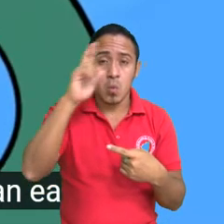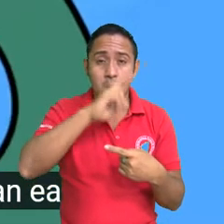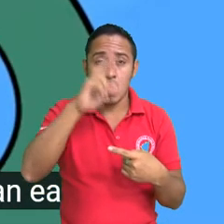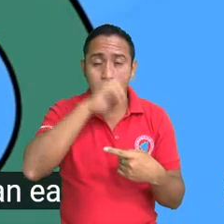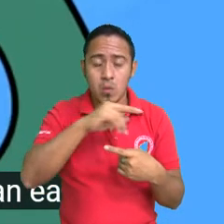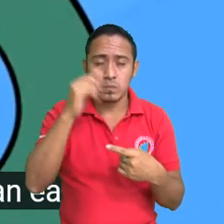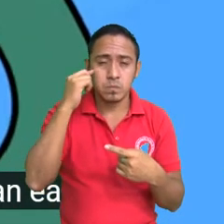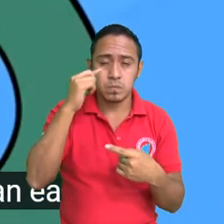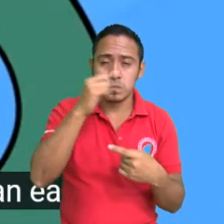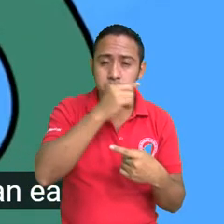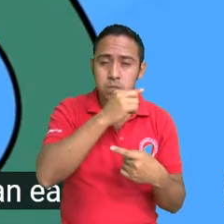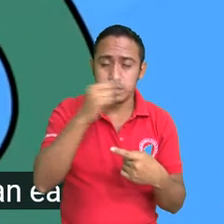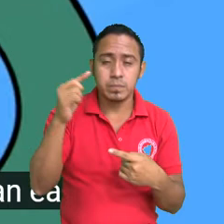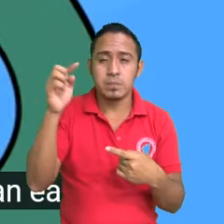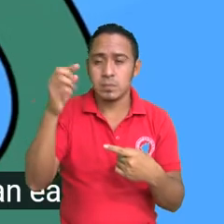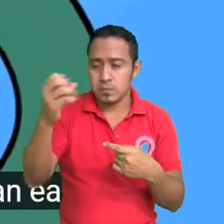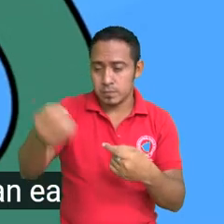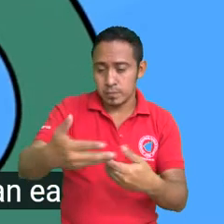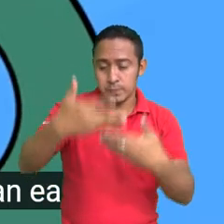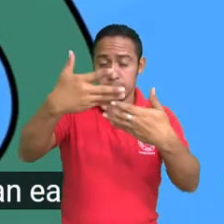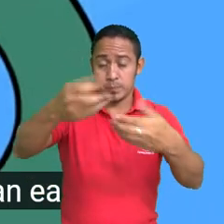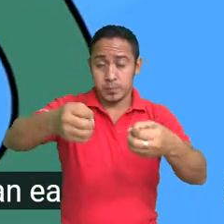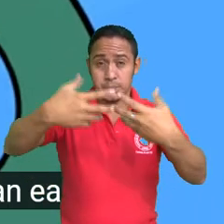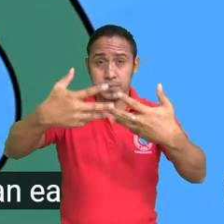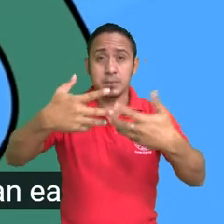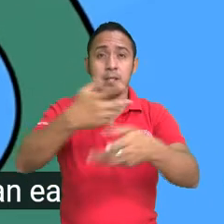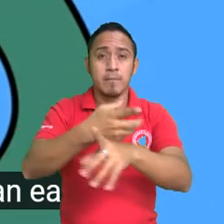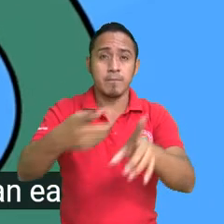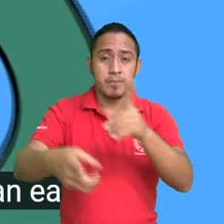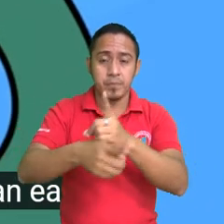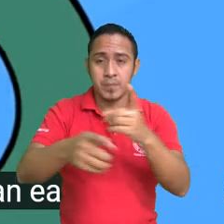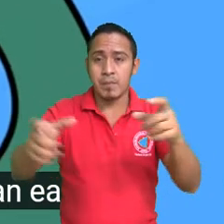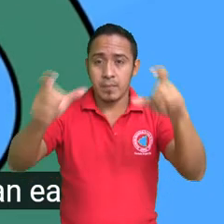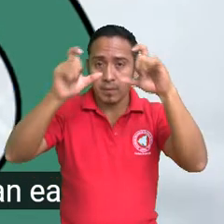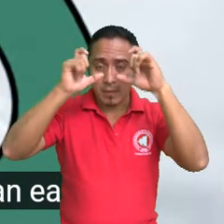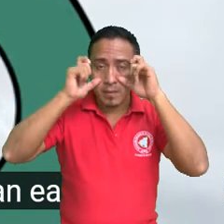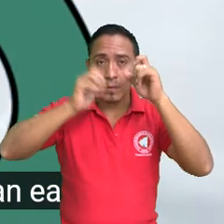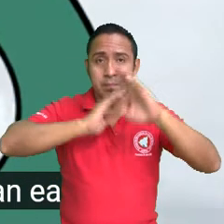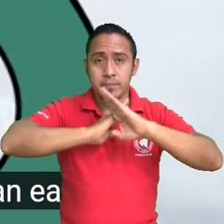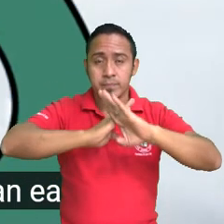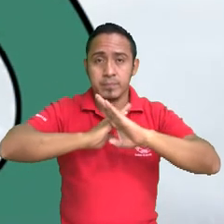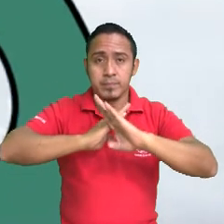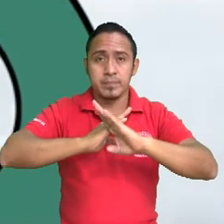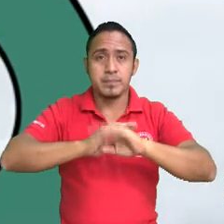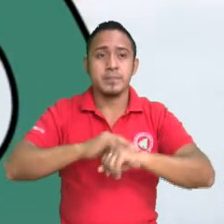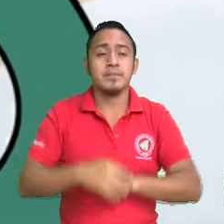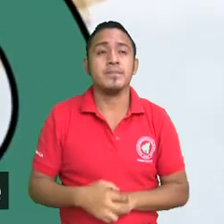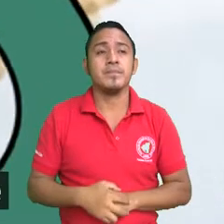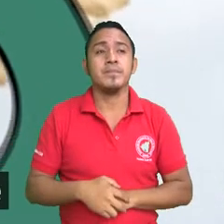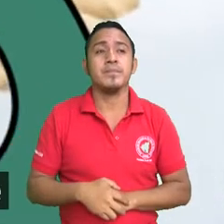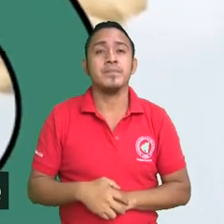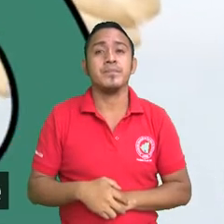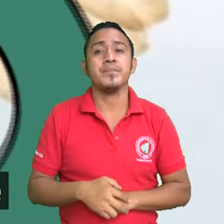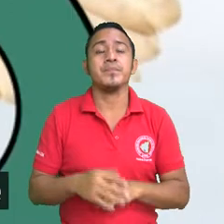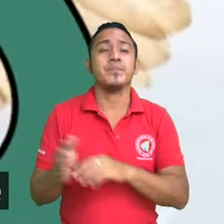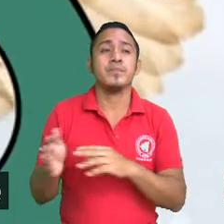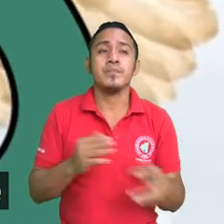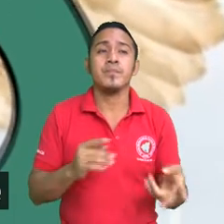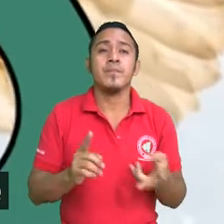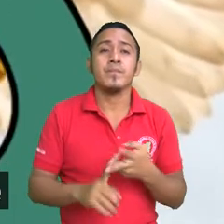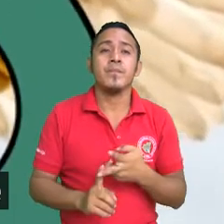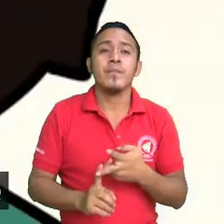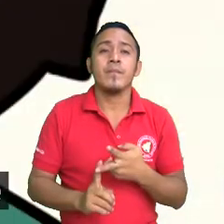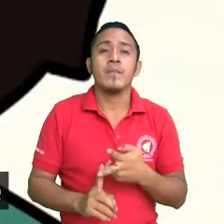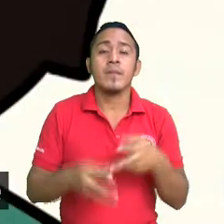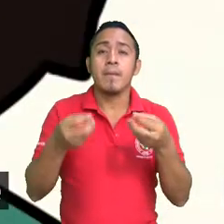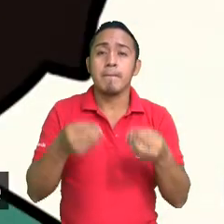pantallas o computadoras y que se debe de colocar un lente de protección, aunque no tenga medida de lentes. ¿Qué tan cierto que la